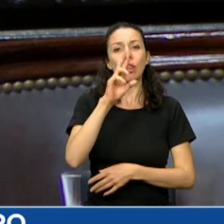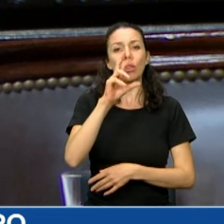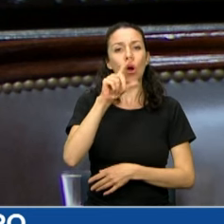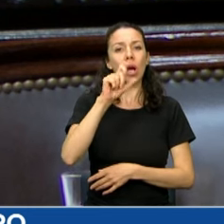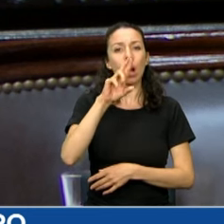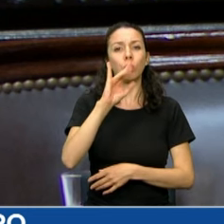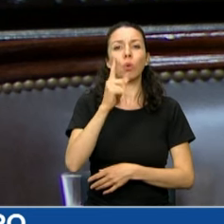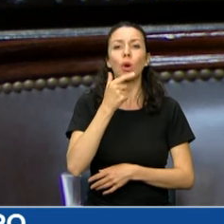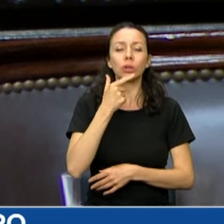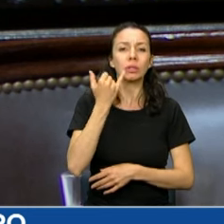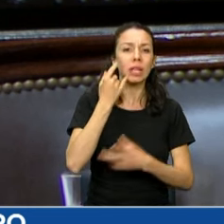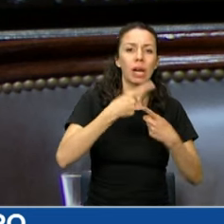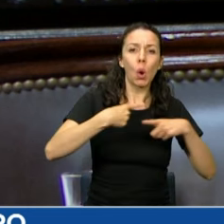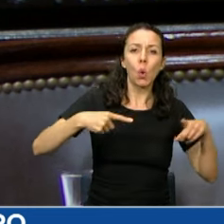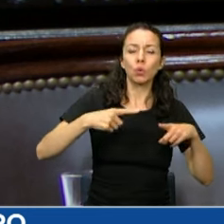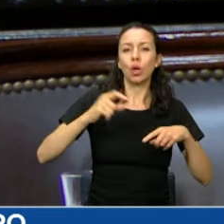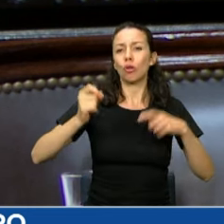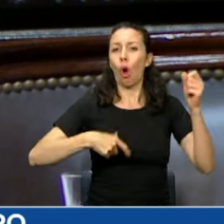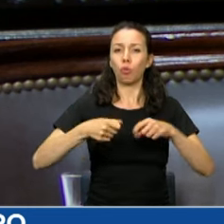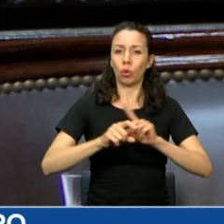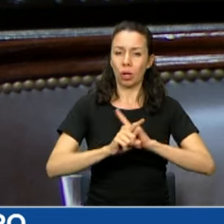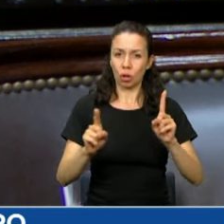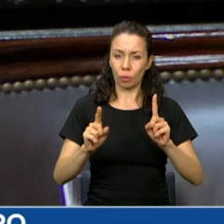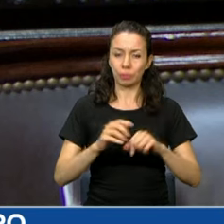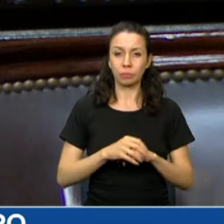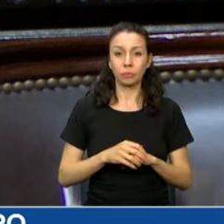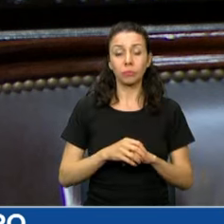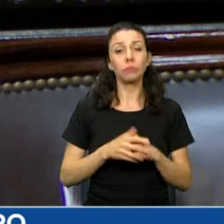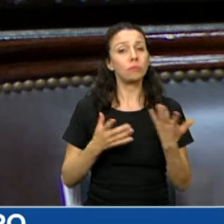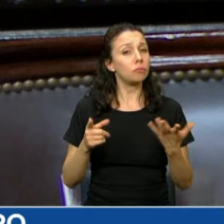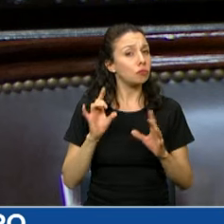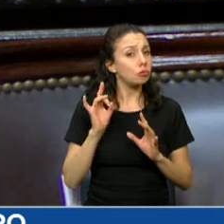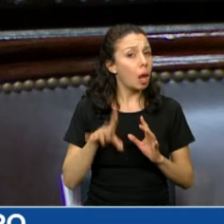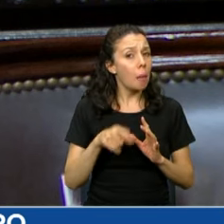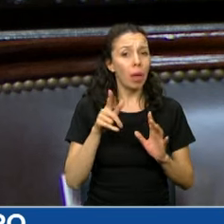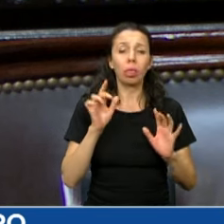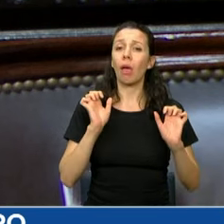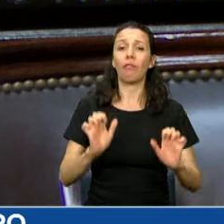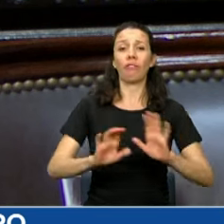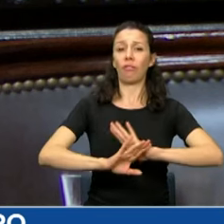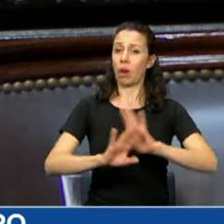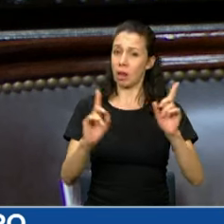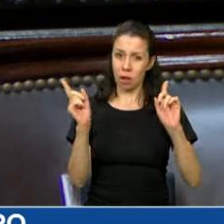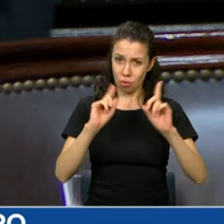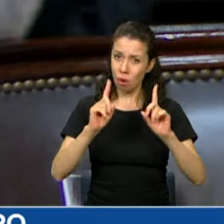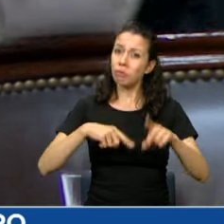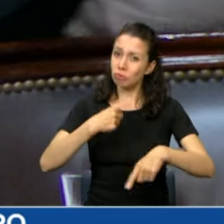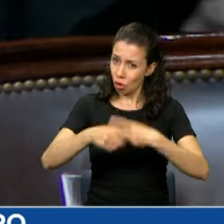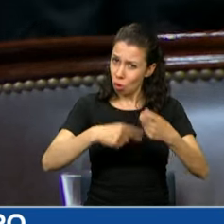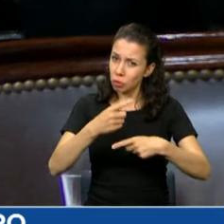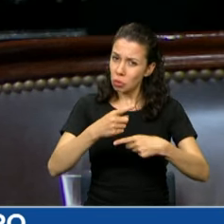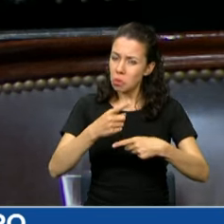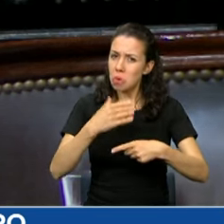no convencionales y no se detuvo en nuestros gobiernos no sé sí saben de que